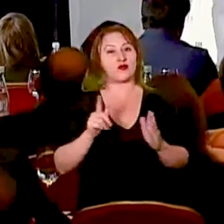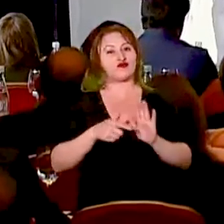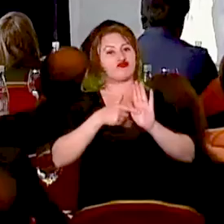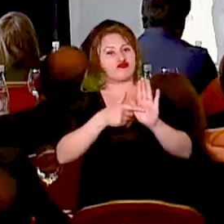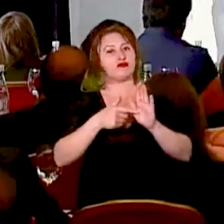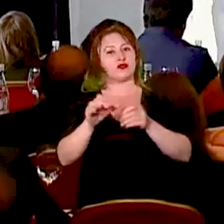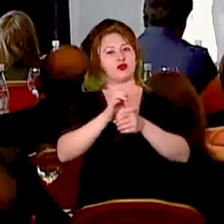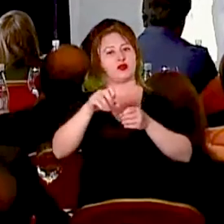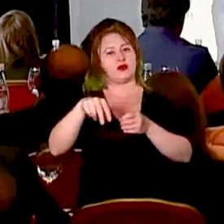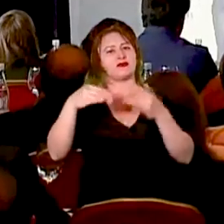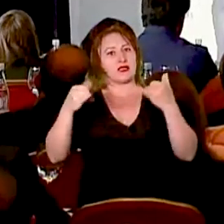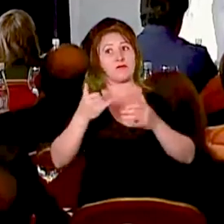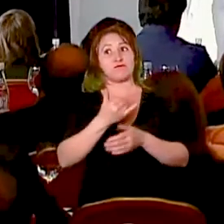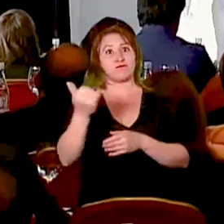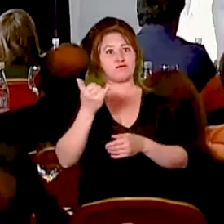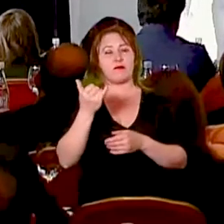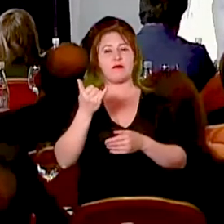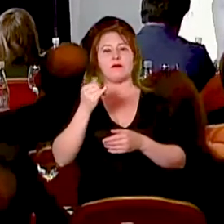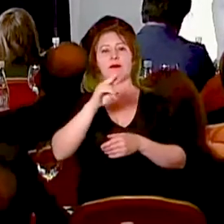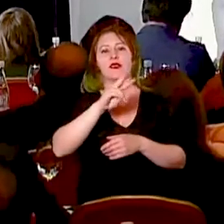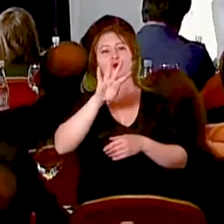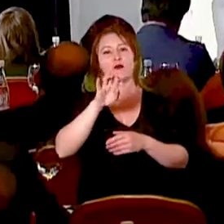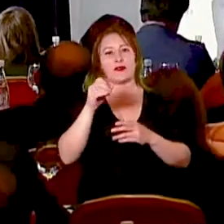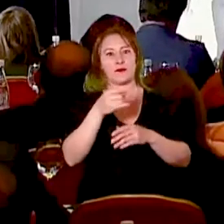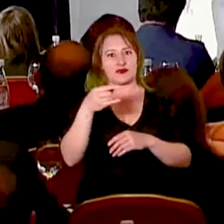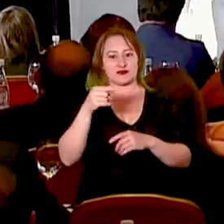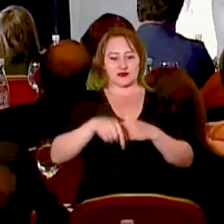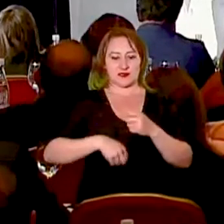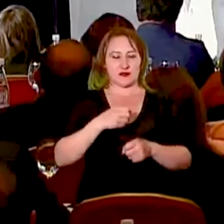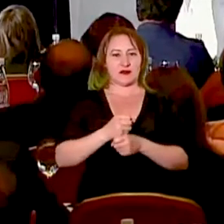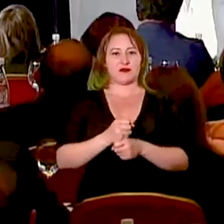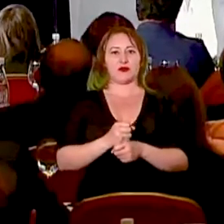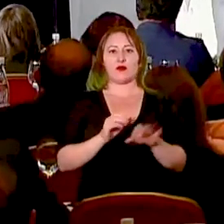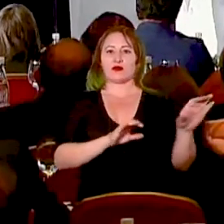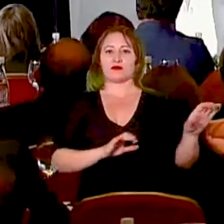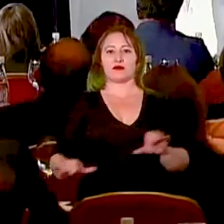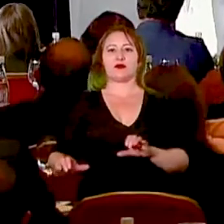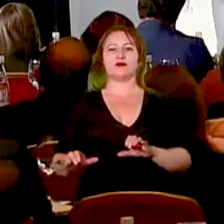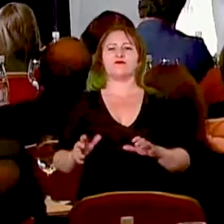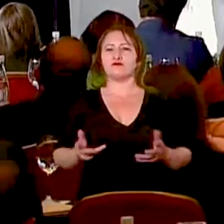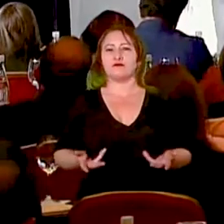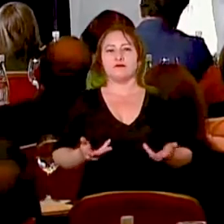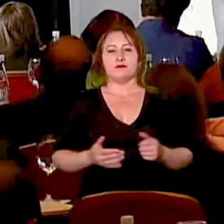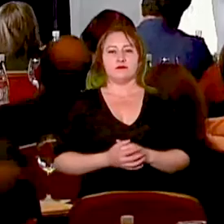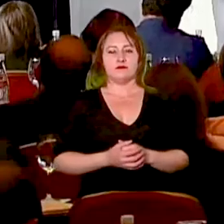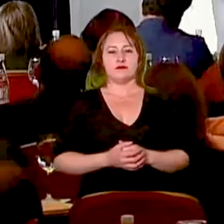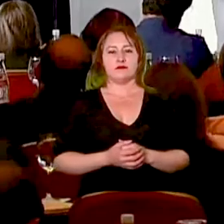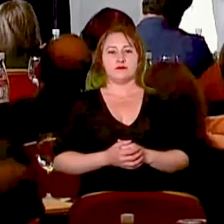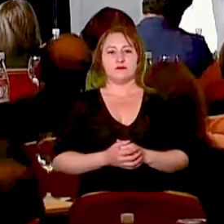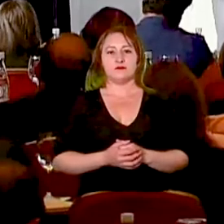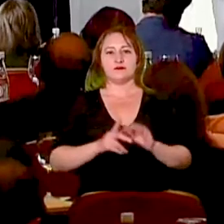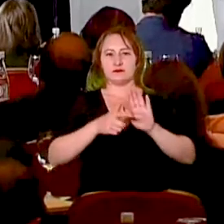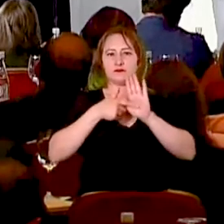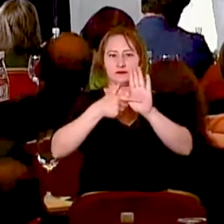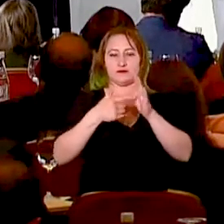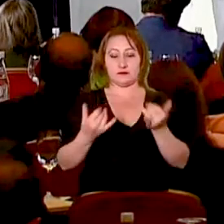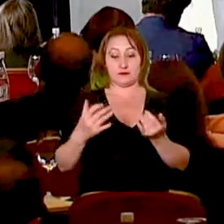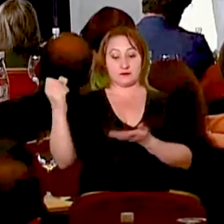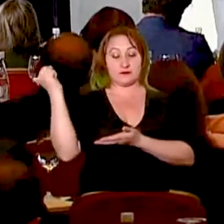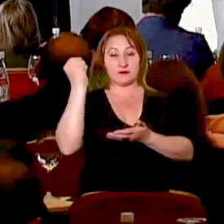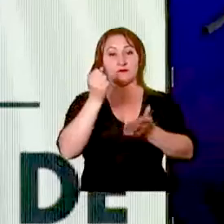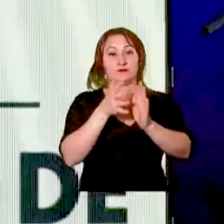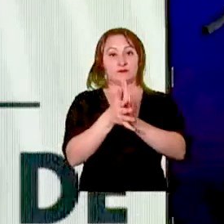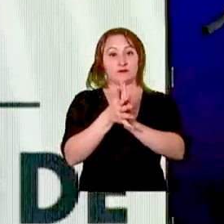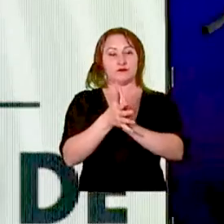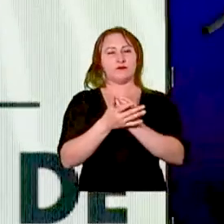ciudadanía ya vigente desde el 29 de marzo de este año las acciones que se las vamos a presentar en esta rendición de